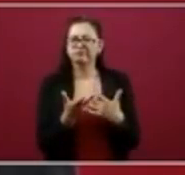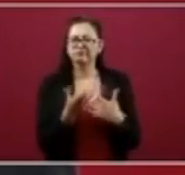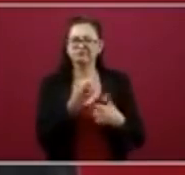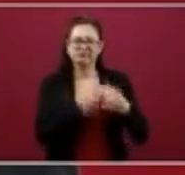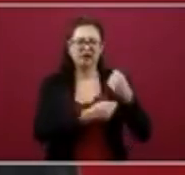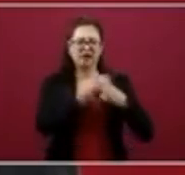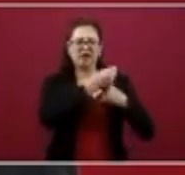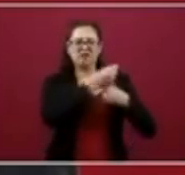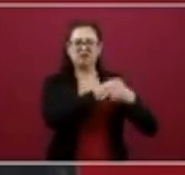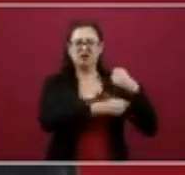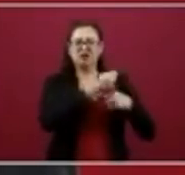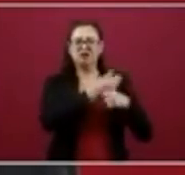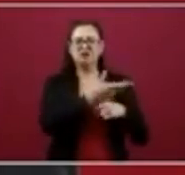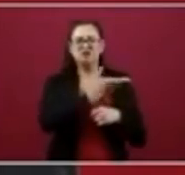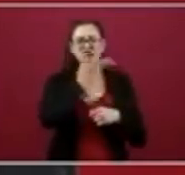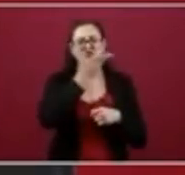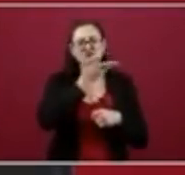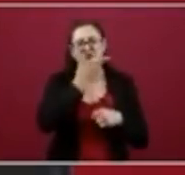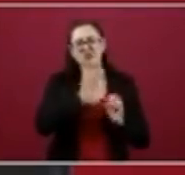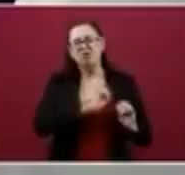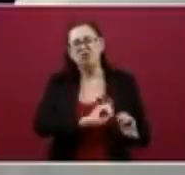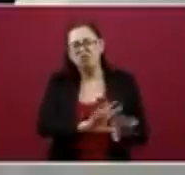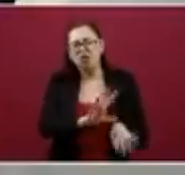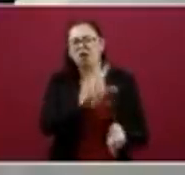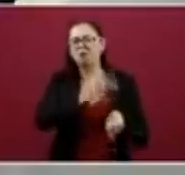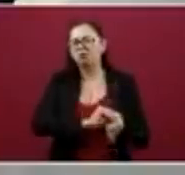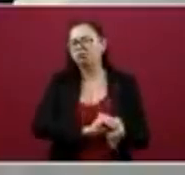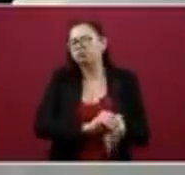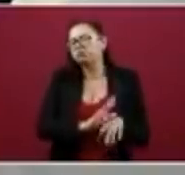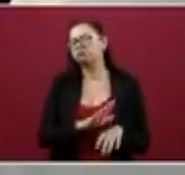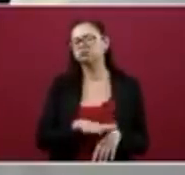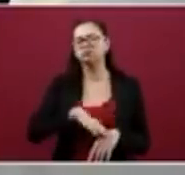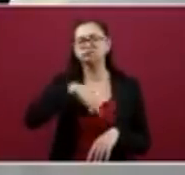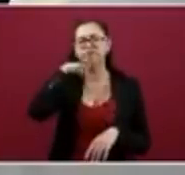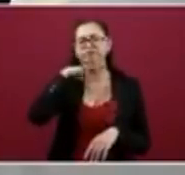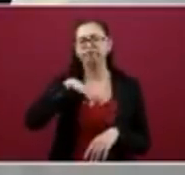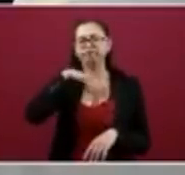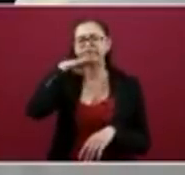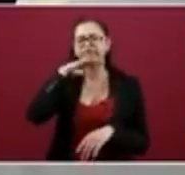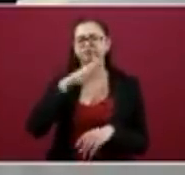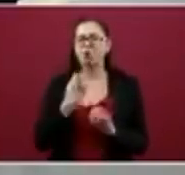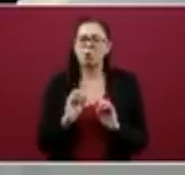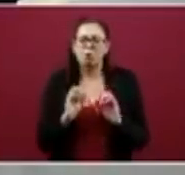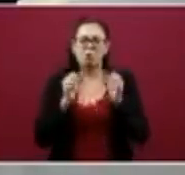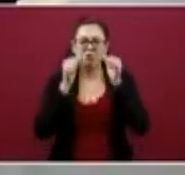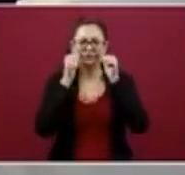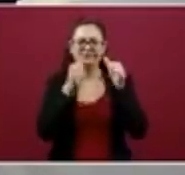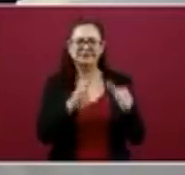soslayado o tolerado o no incluido